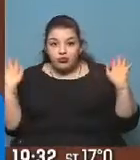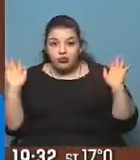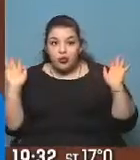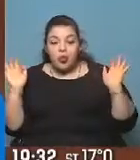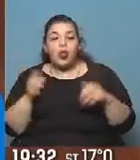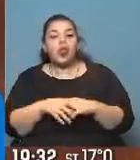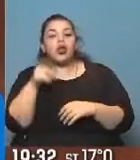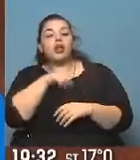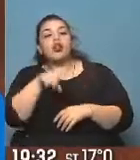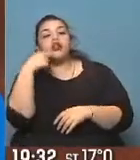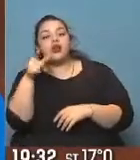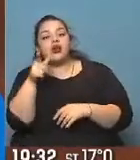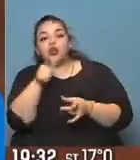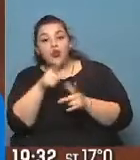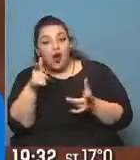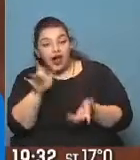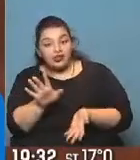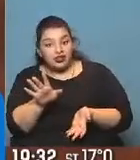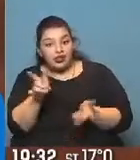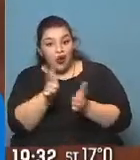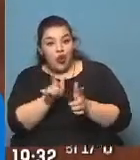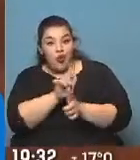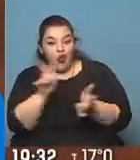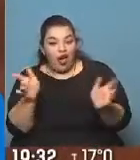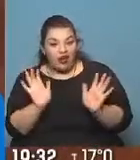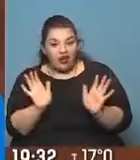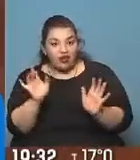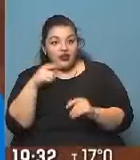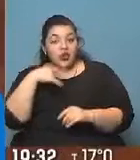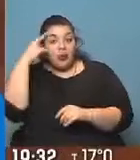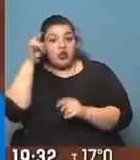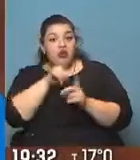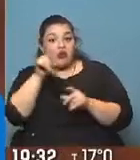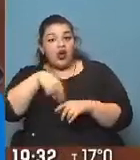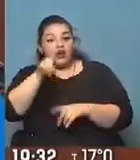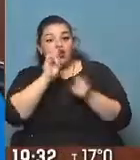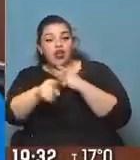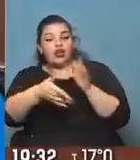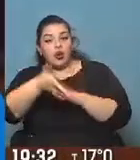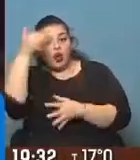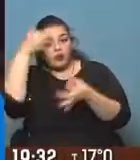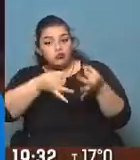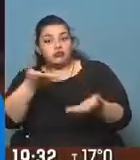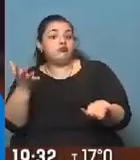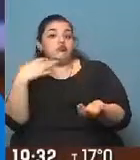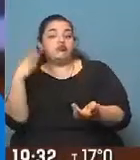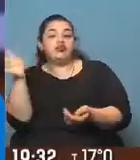cámara dijo no hay paritarias no existen bueno supongo que irán a la corte y todos deberemos acatar ese fallo